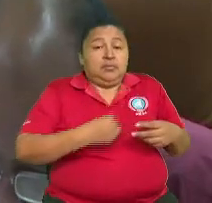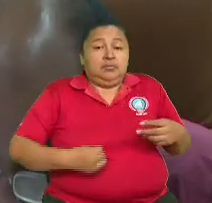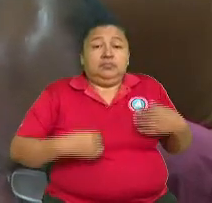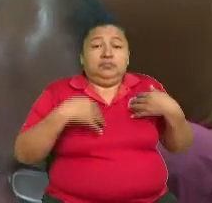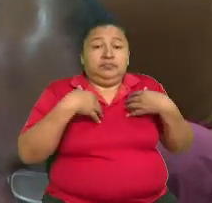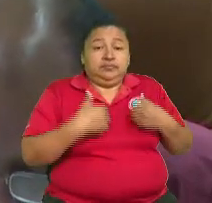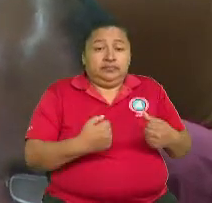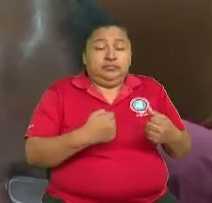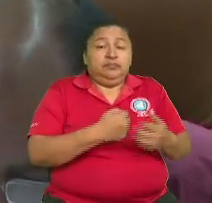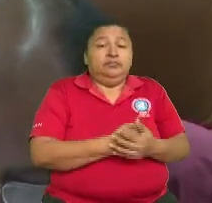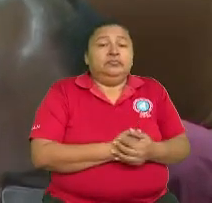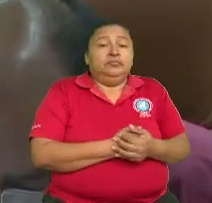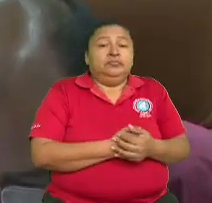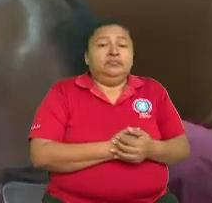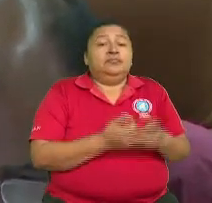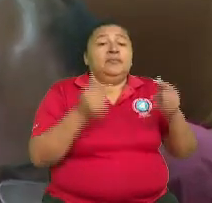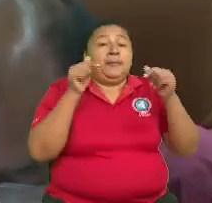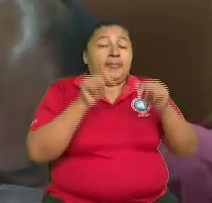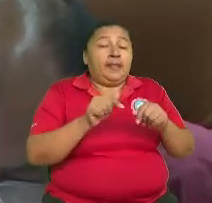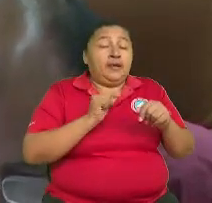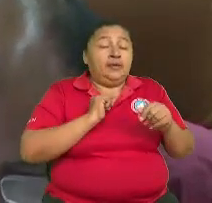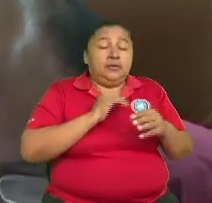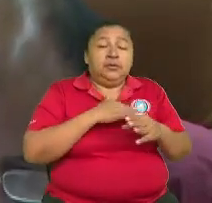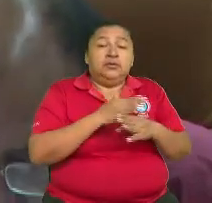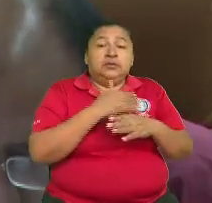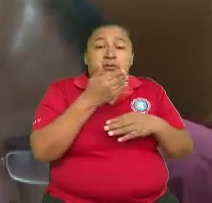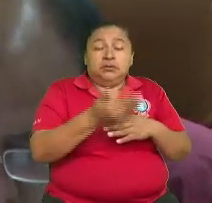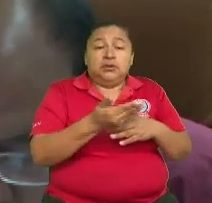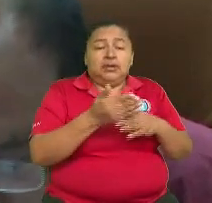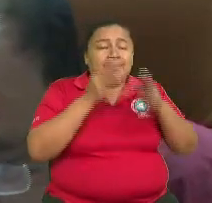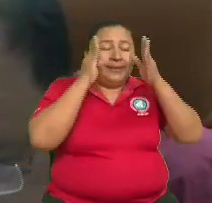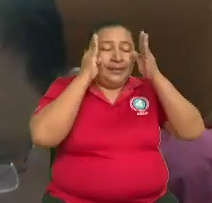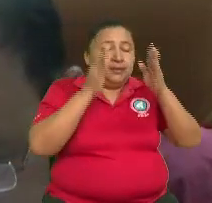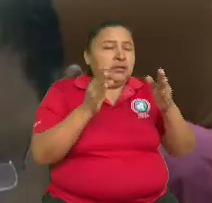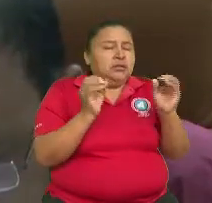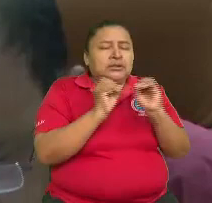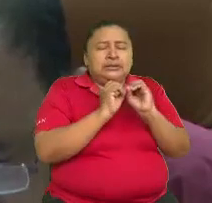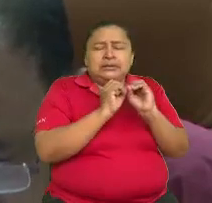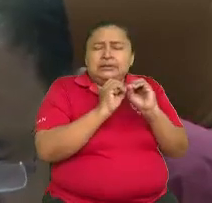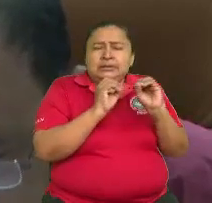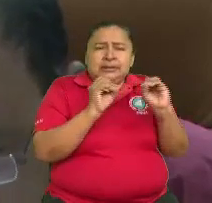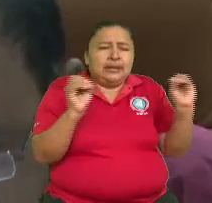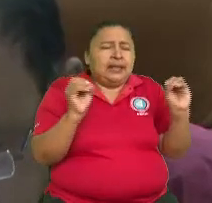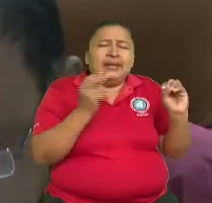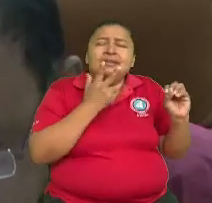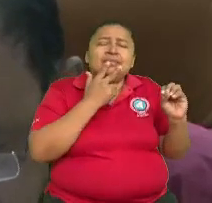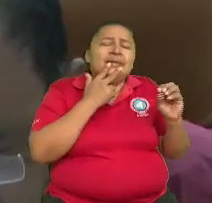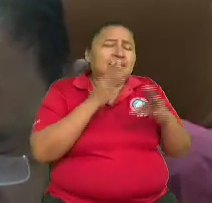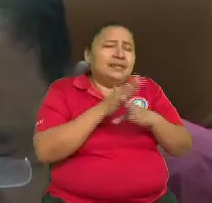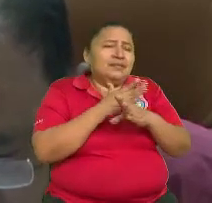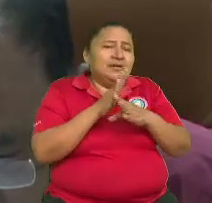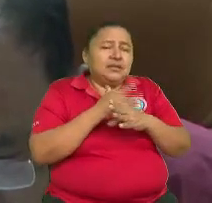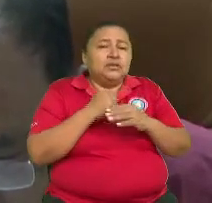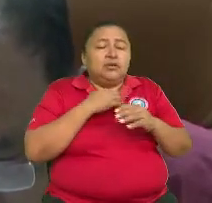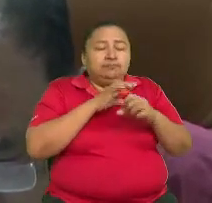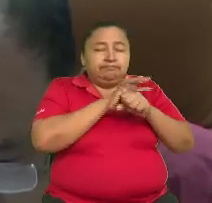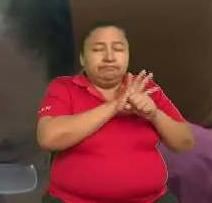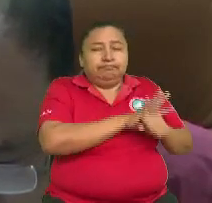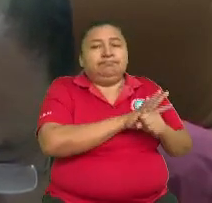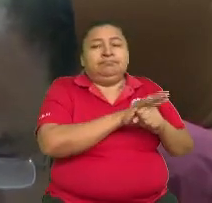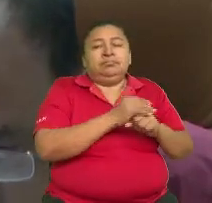Salud, atendiendo sin ningún tipo de distinción o discriminación.